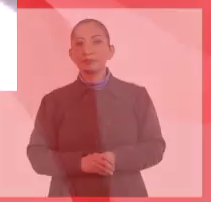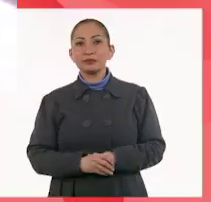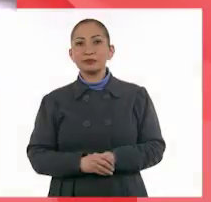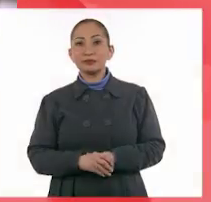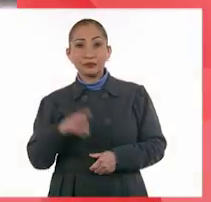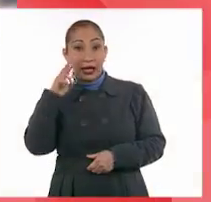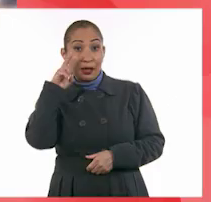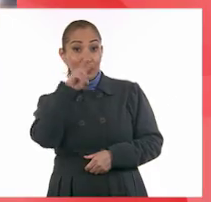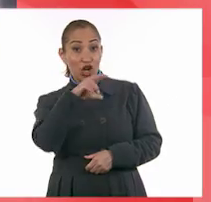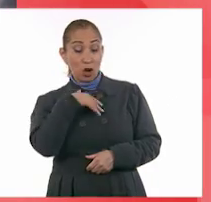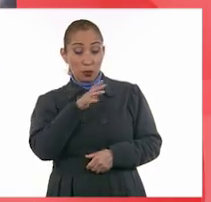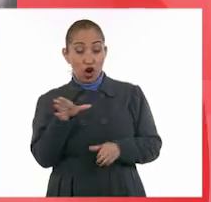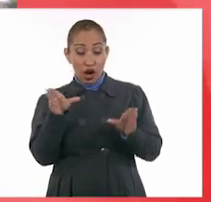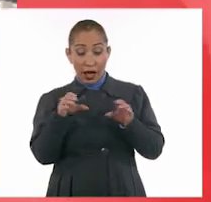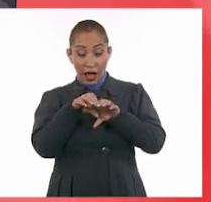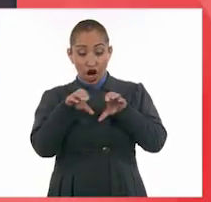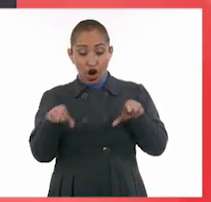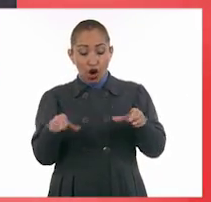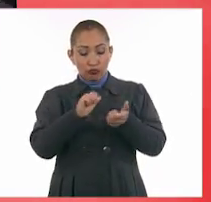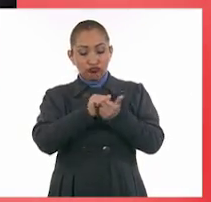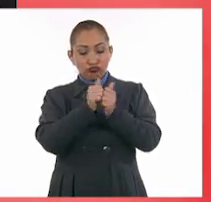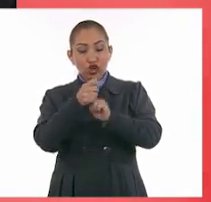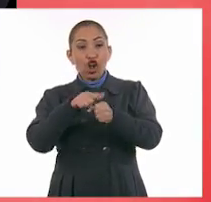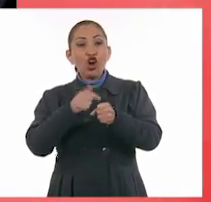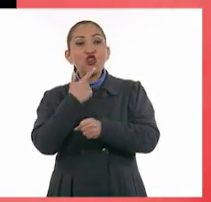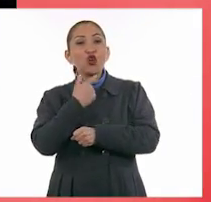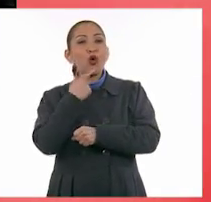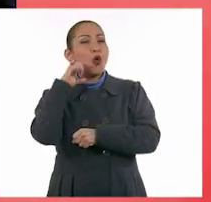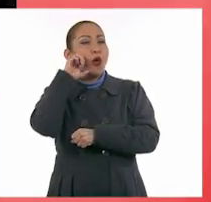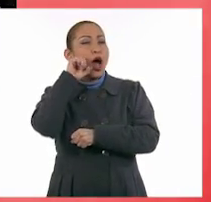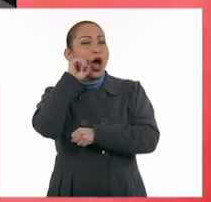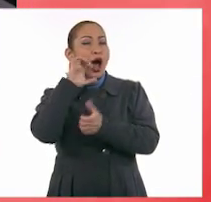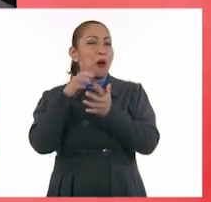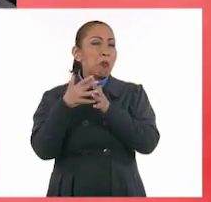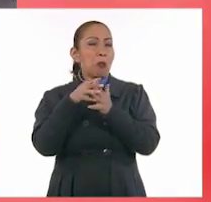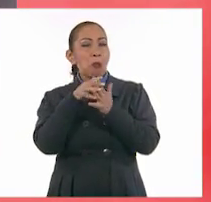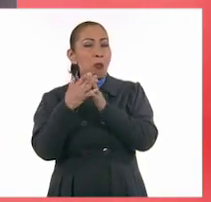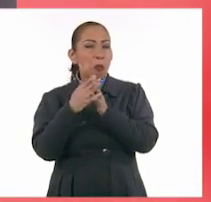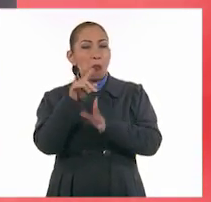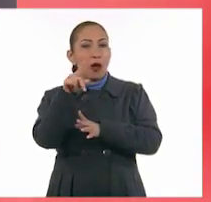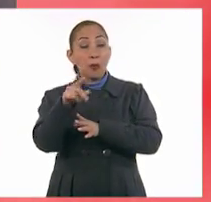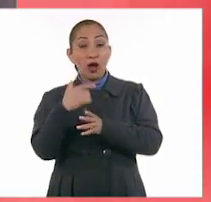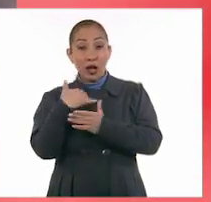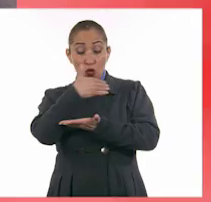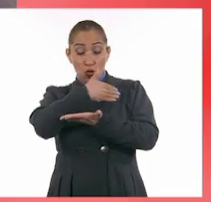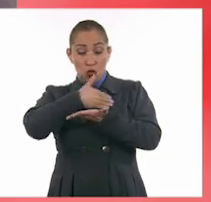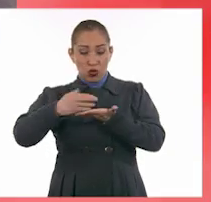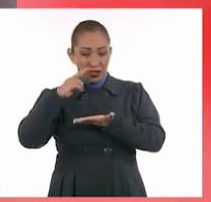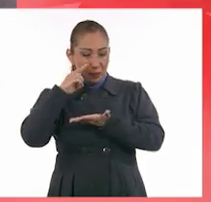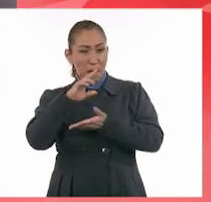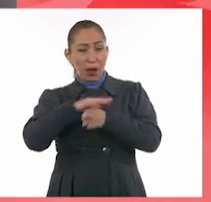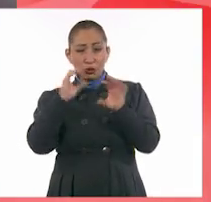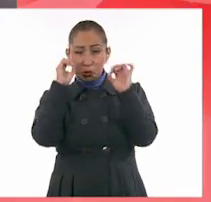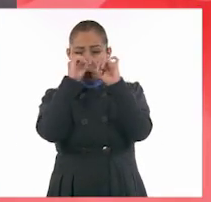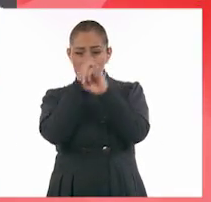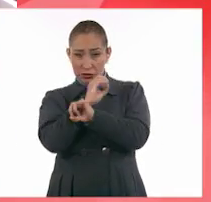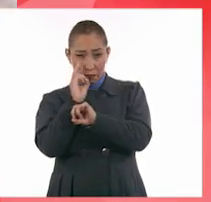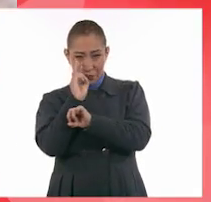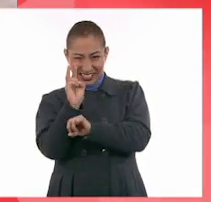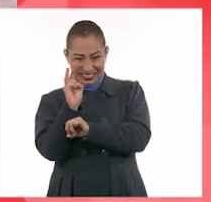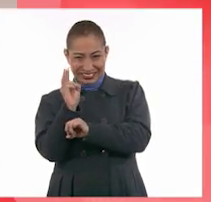Ahí vemos cómo la langosta cambia de color, un color rojizo naranja. Normalmente cuando la partimos está un color un poco más oscuro.